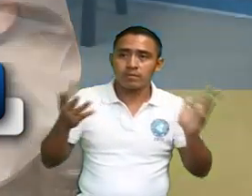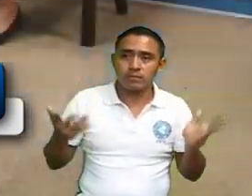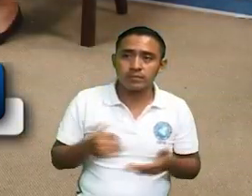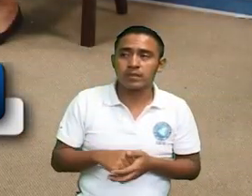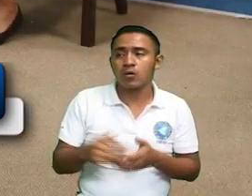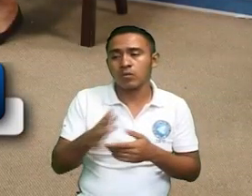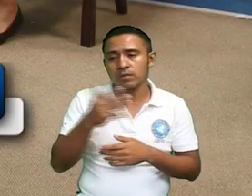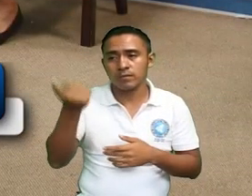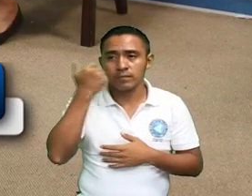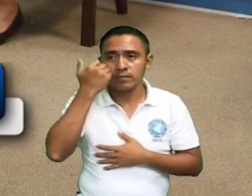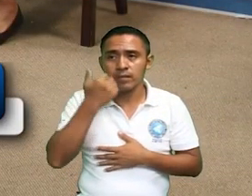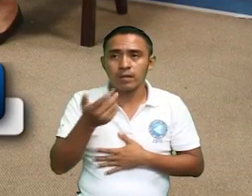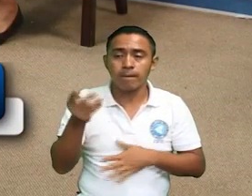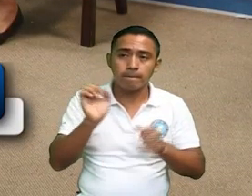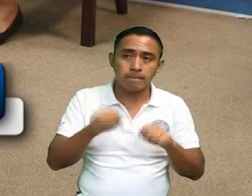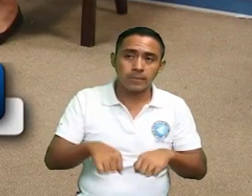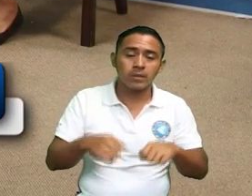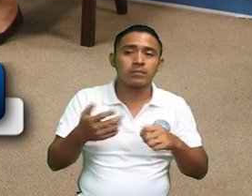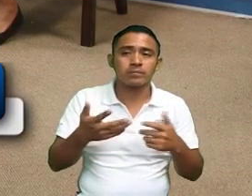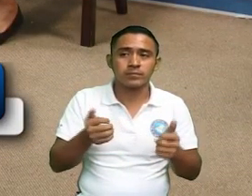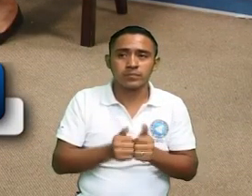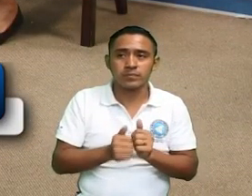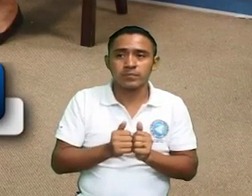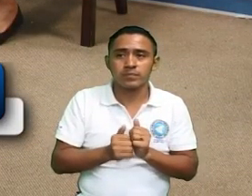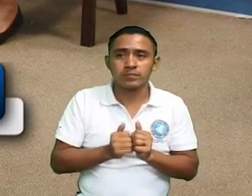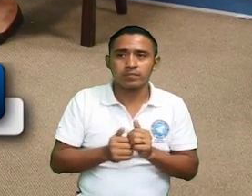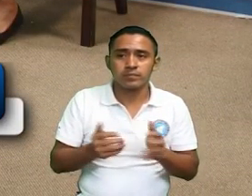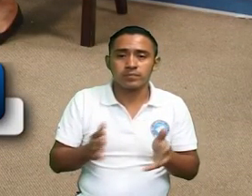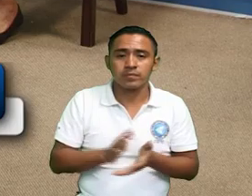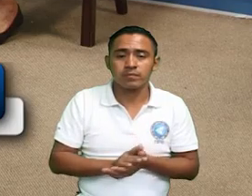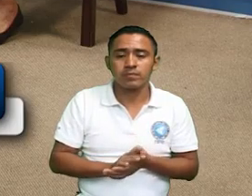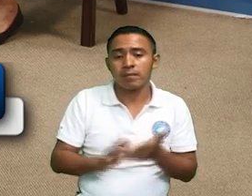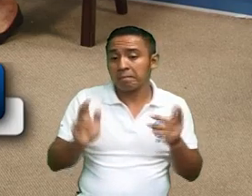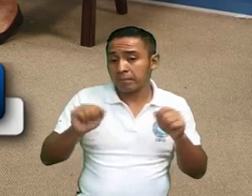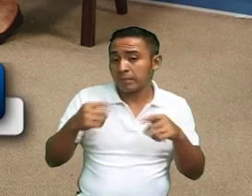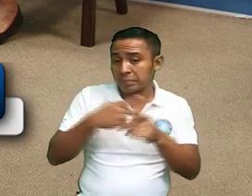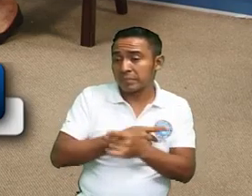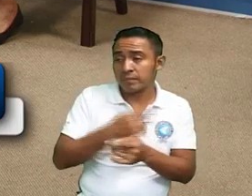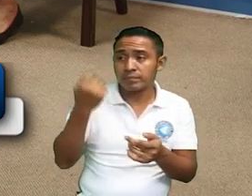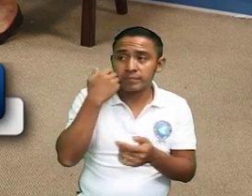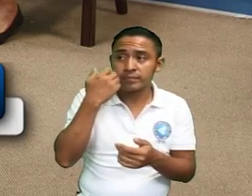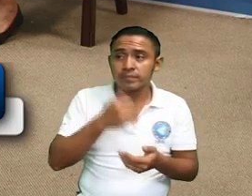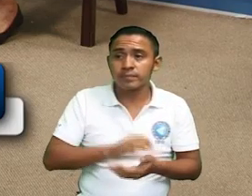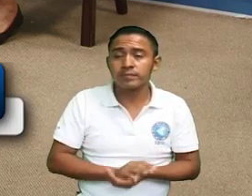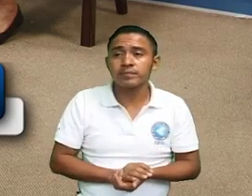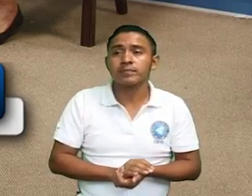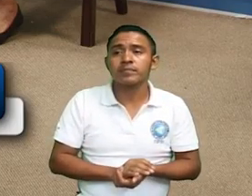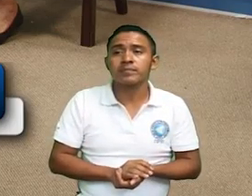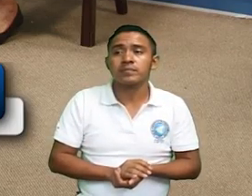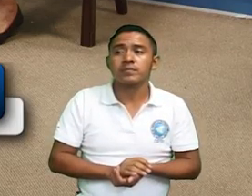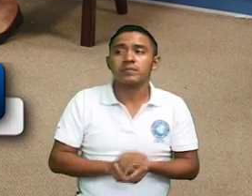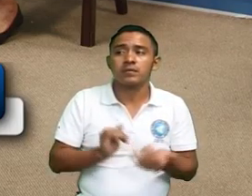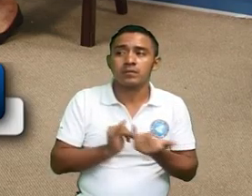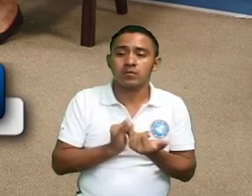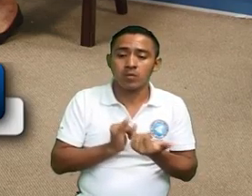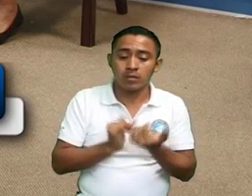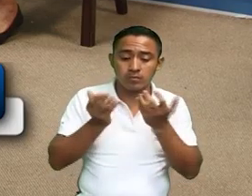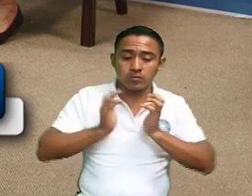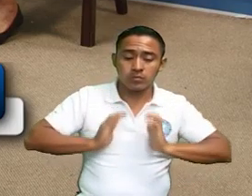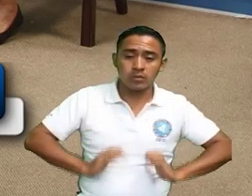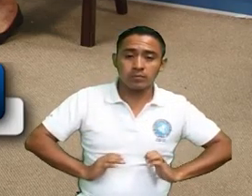el paciente. Así es. Y pueden provocar más bien una circunstancia peor. También hay estados fisiológicos